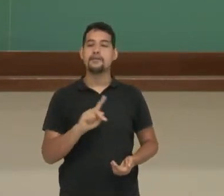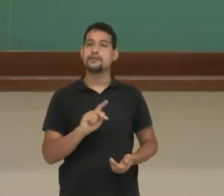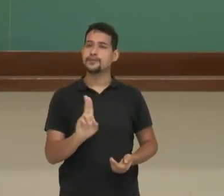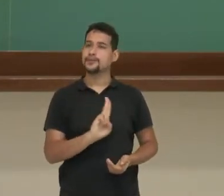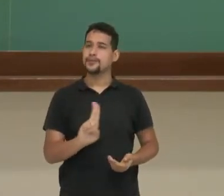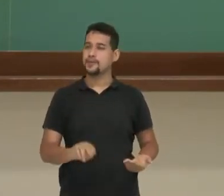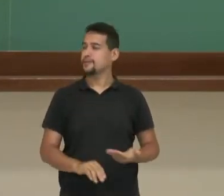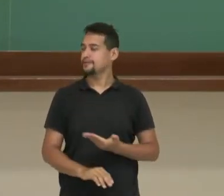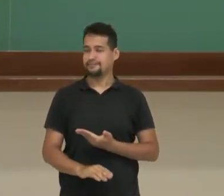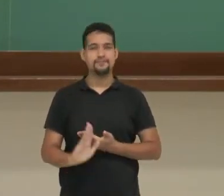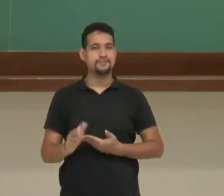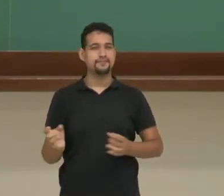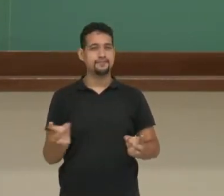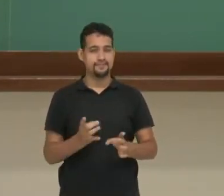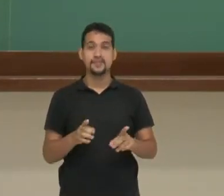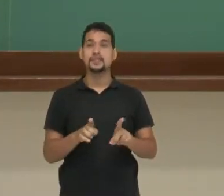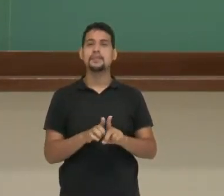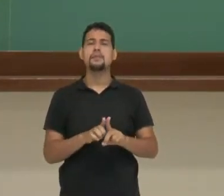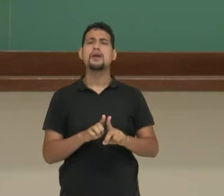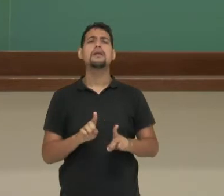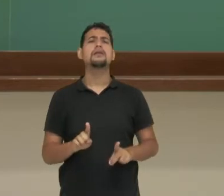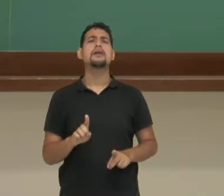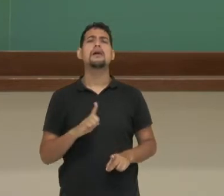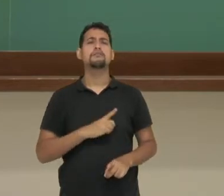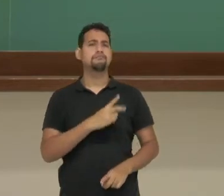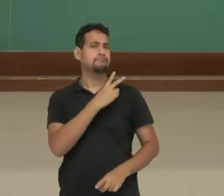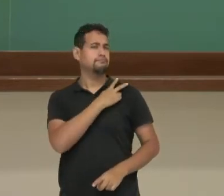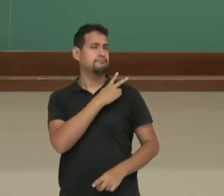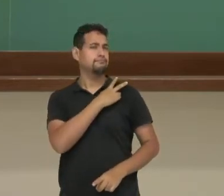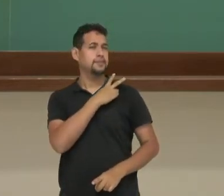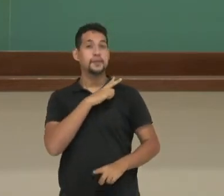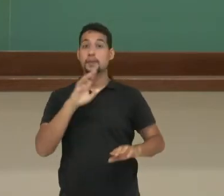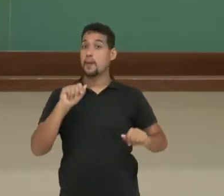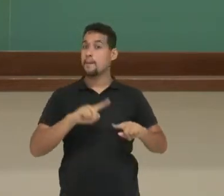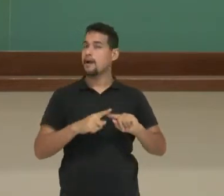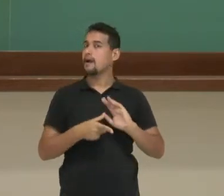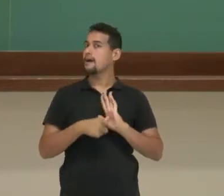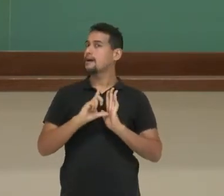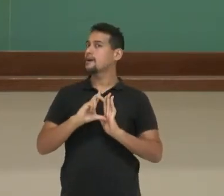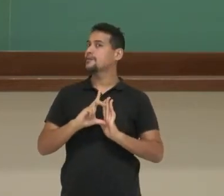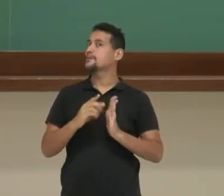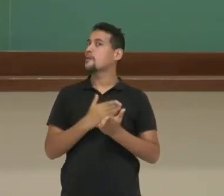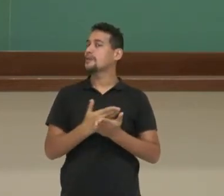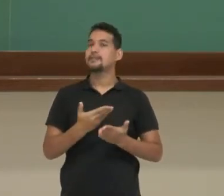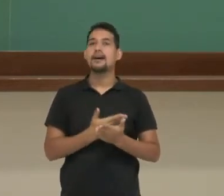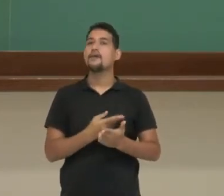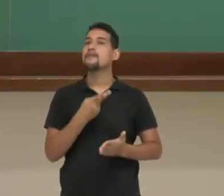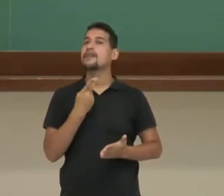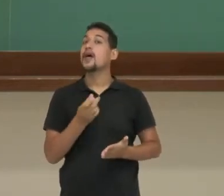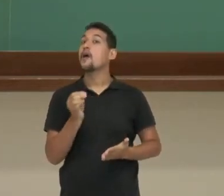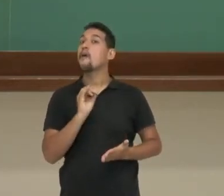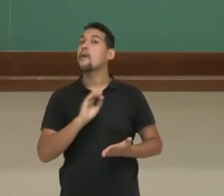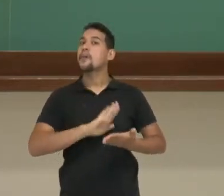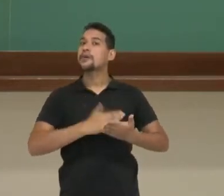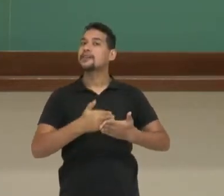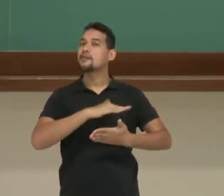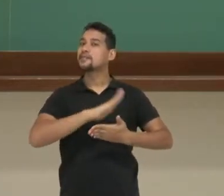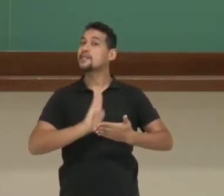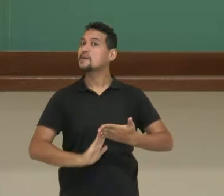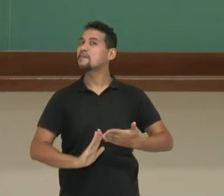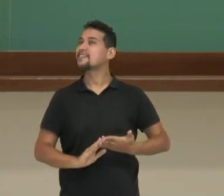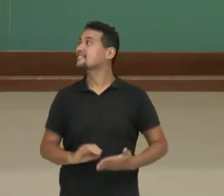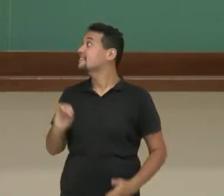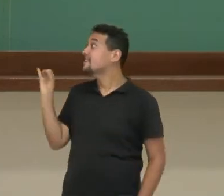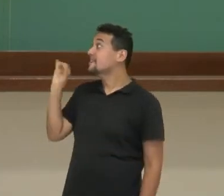profesora Estefania, segunda serie, lengua española. Antes de nuestra aula comenzar, vamos dar un hola para